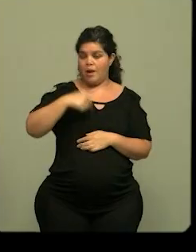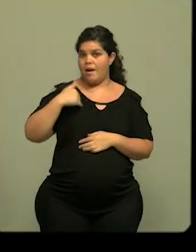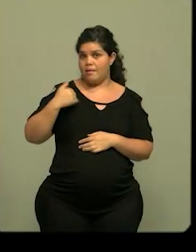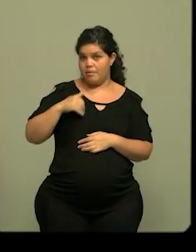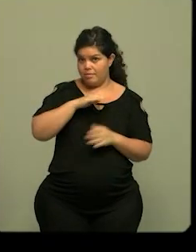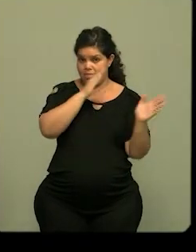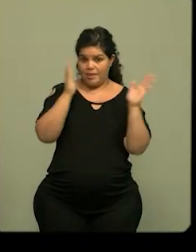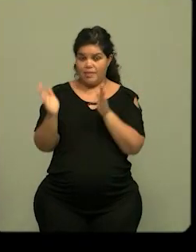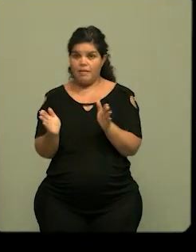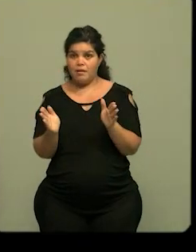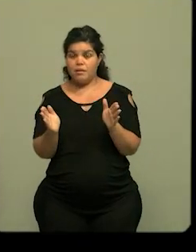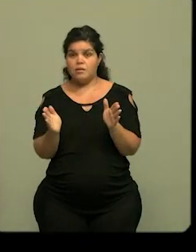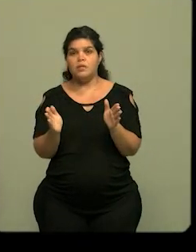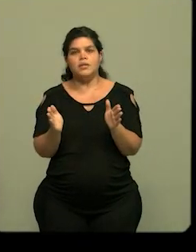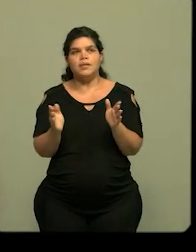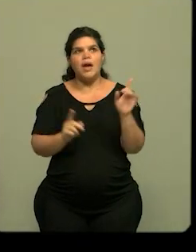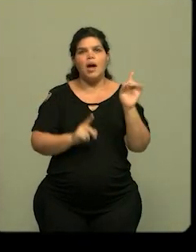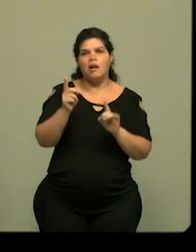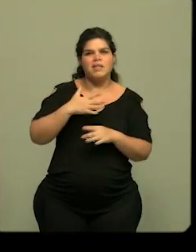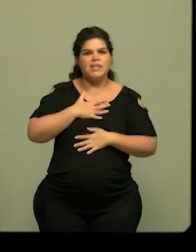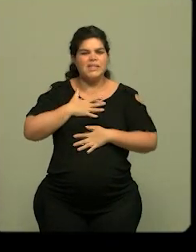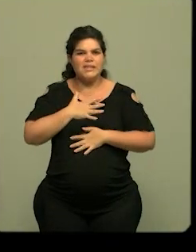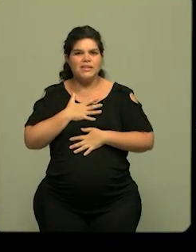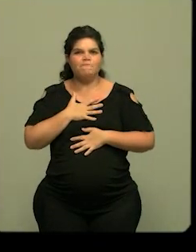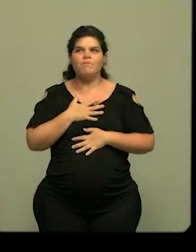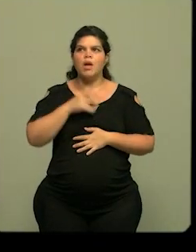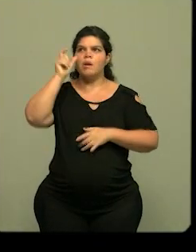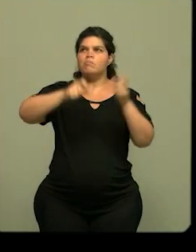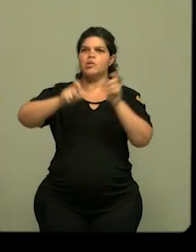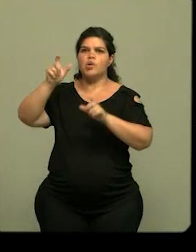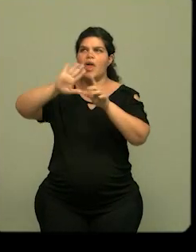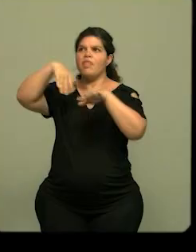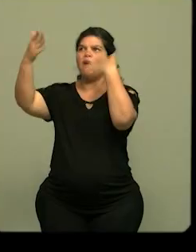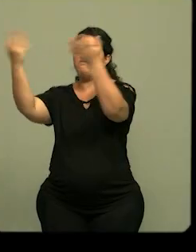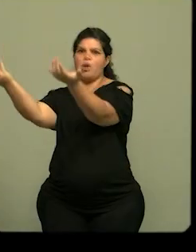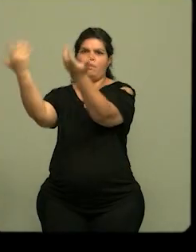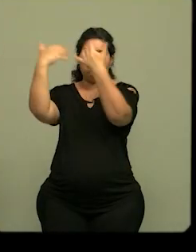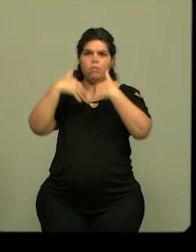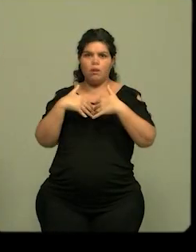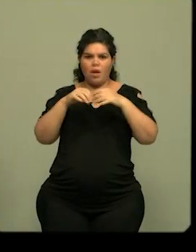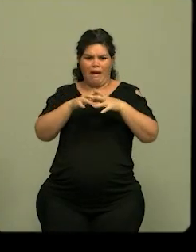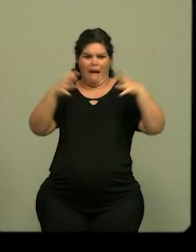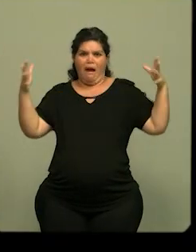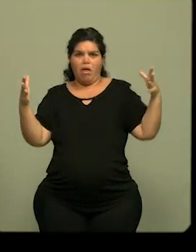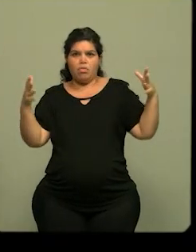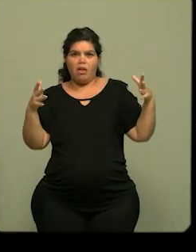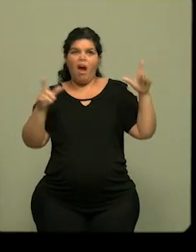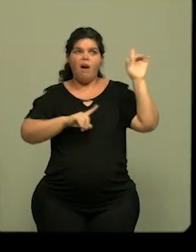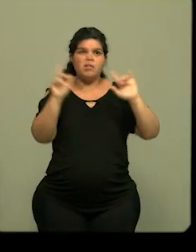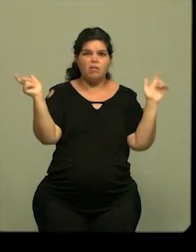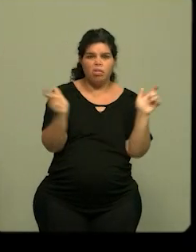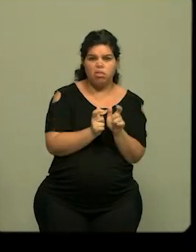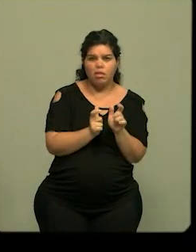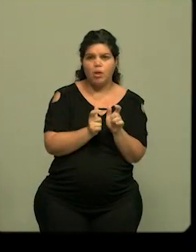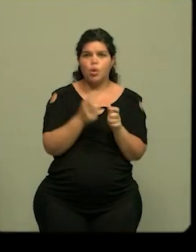se da esa situación de hay momentos en que tenemos mucha llegada de extranjeros, otros momentos en que dejan de llegar y tenemos que apuntar al turismo